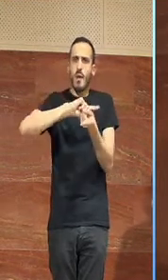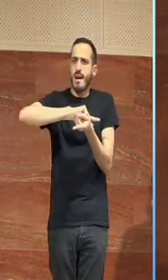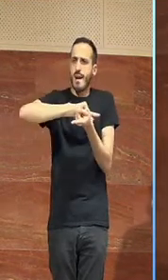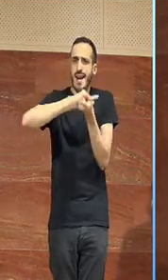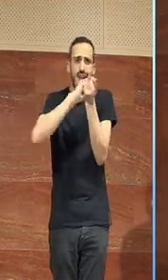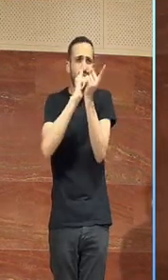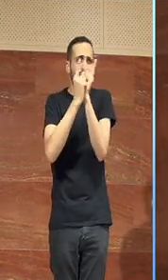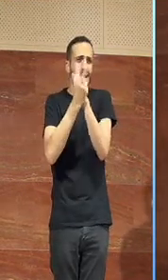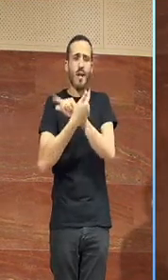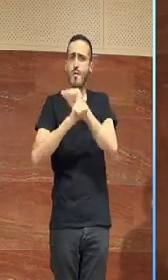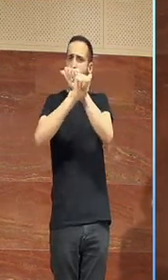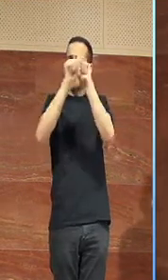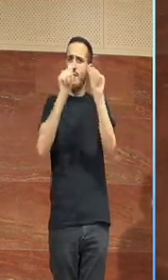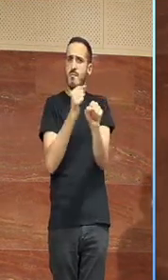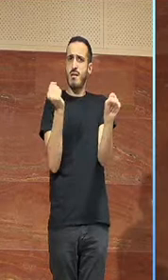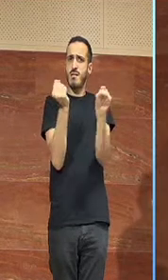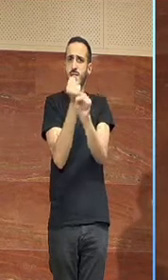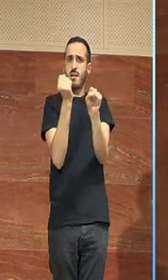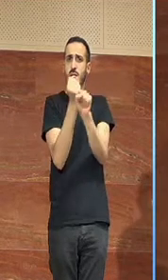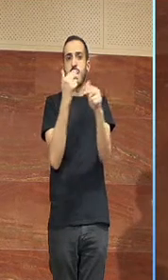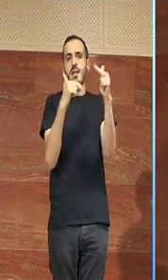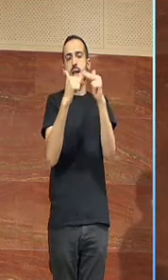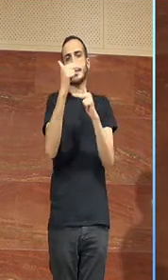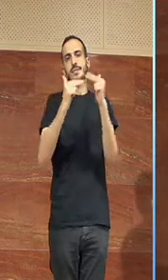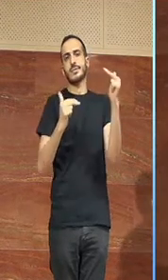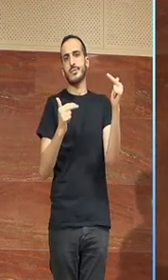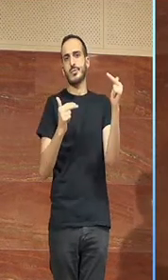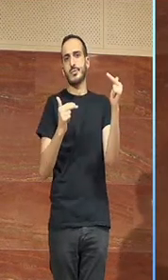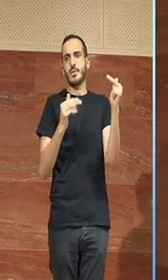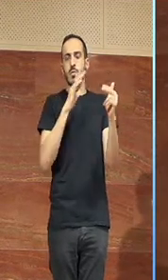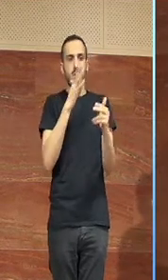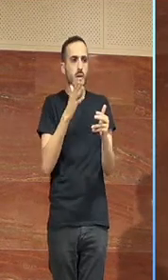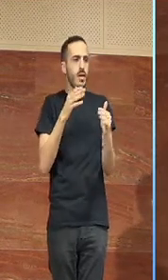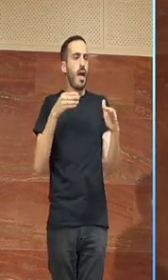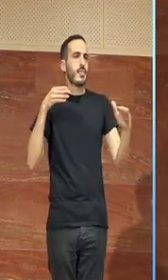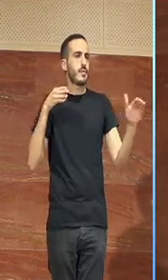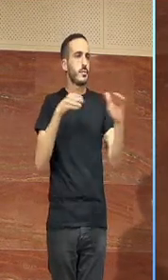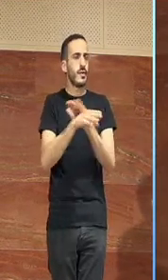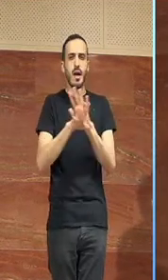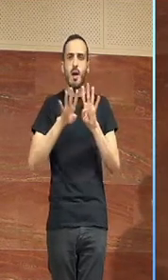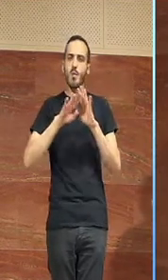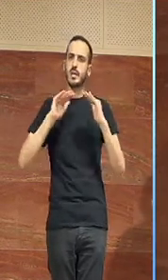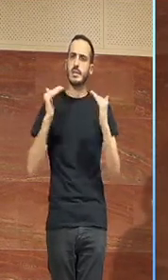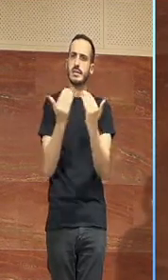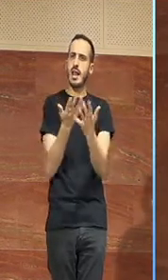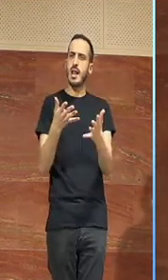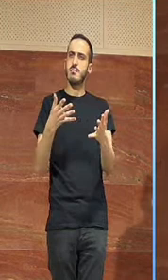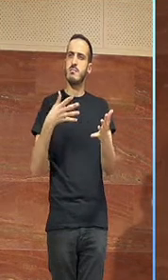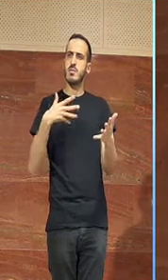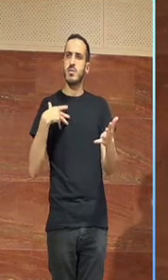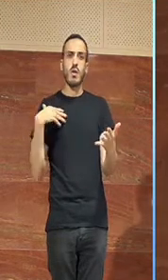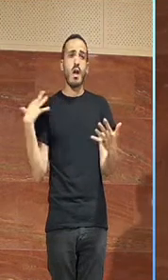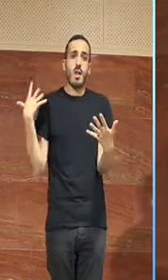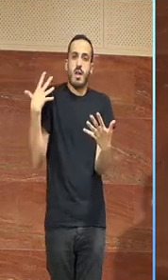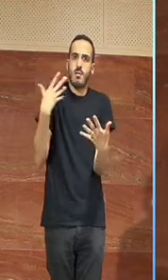ingeniería, arquitectura y tal, pero me centré bastante en temas de diseño universal y durante muchos años he trabajado